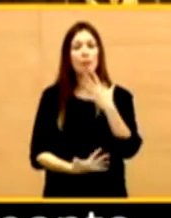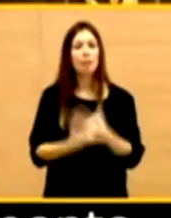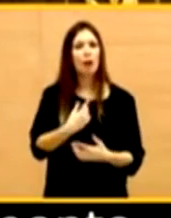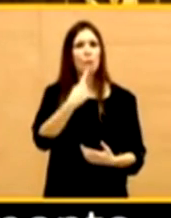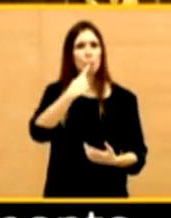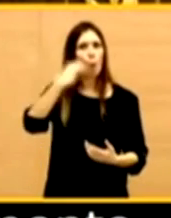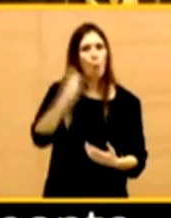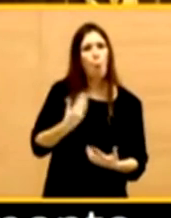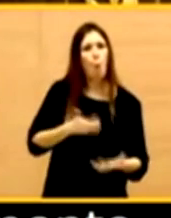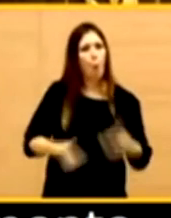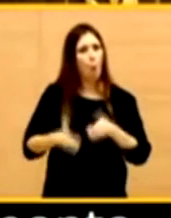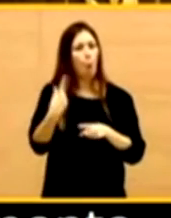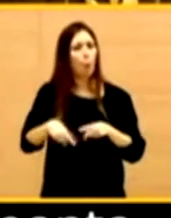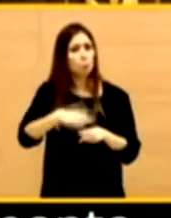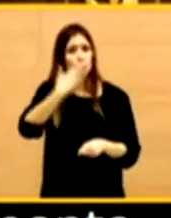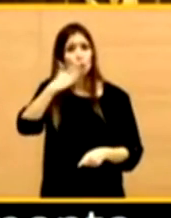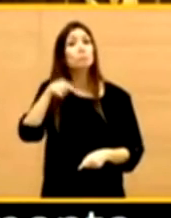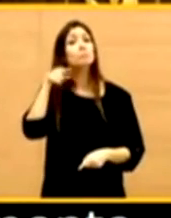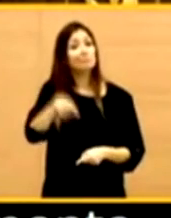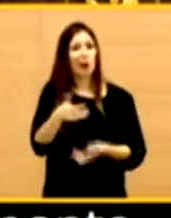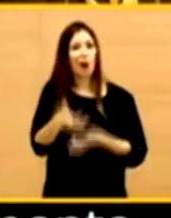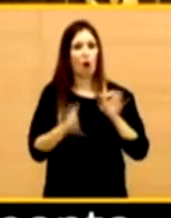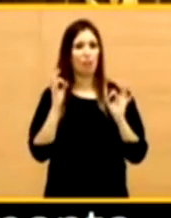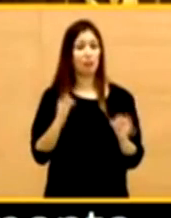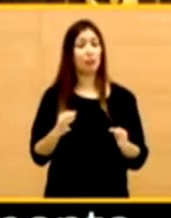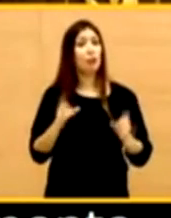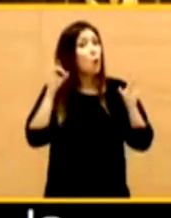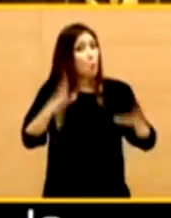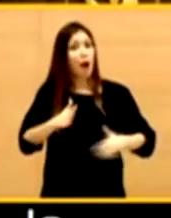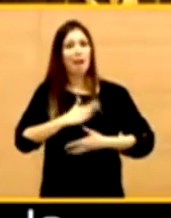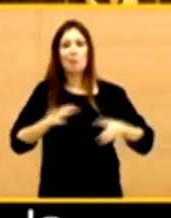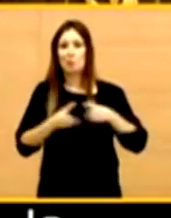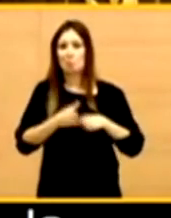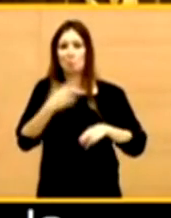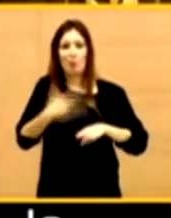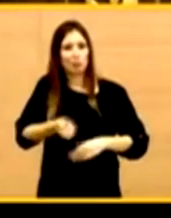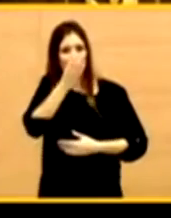contraste. Por eso, señorías, los socialistas hoy defendemos